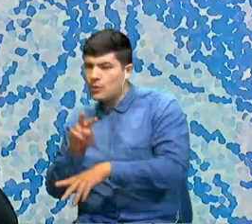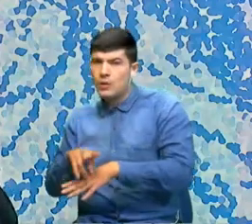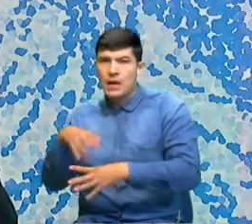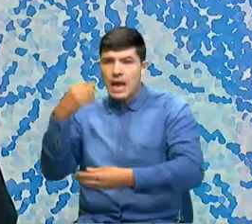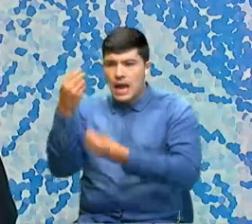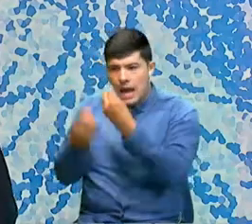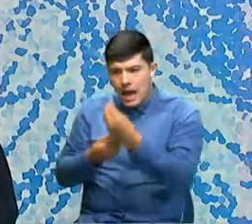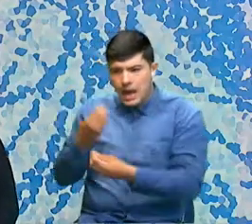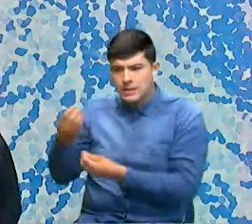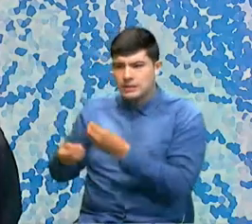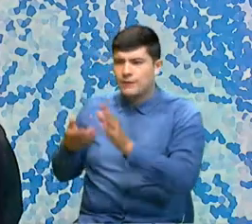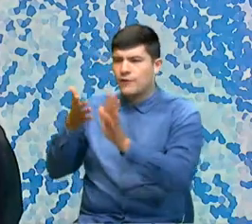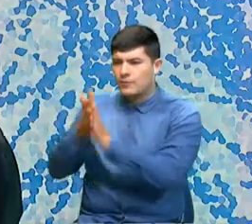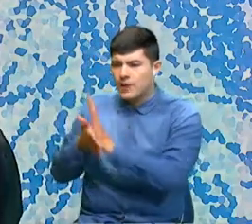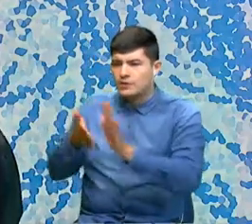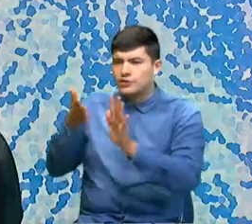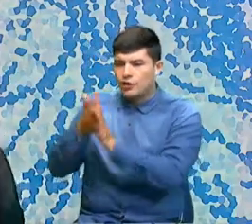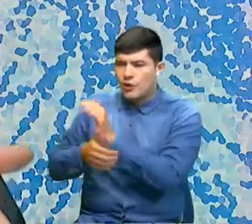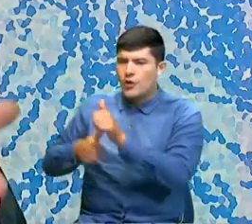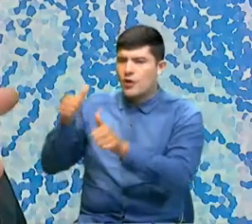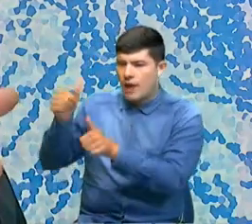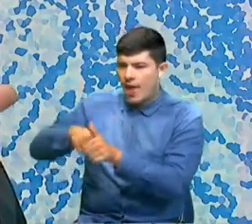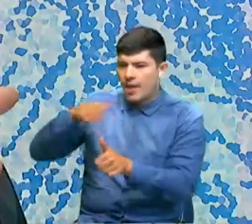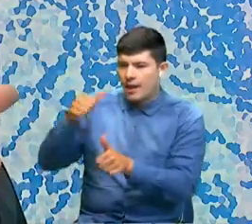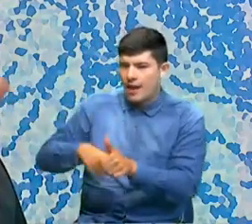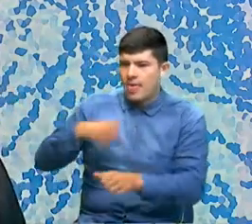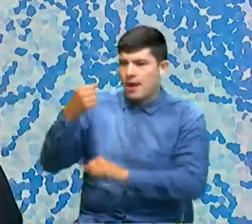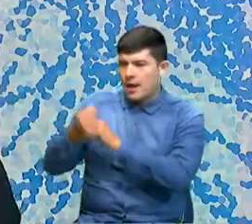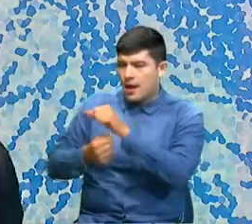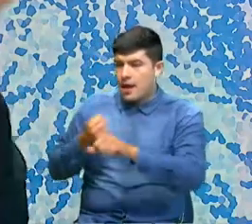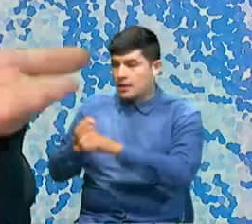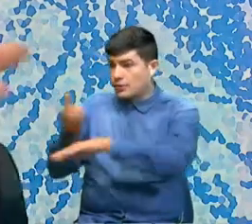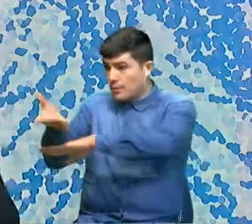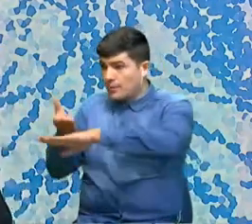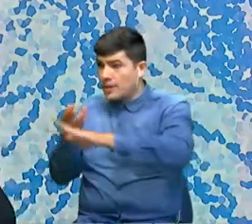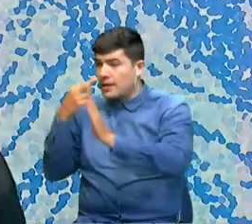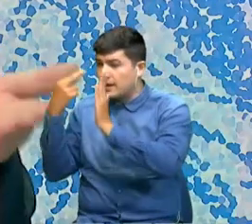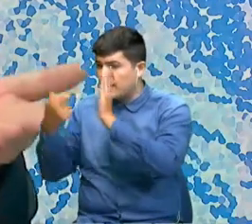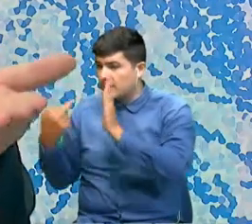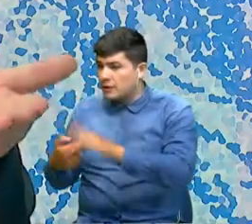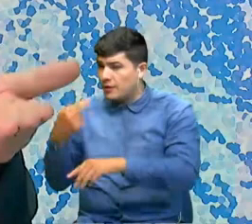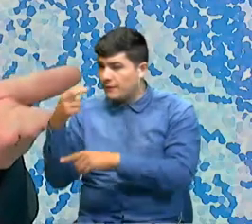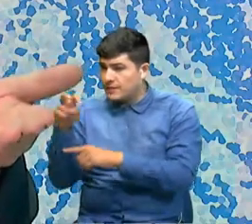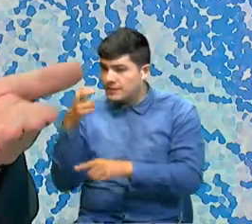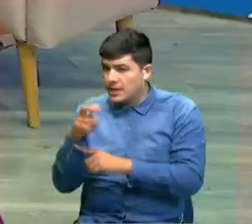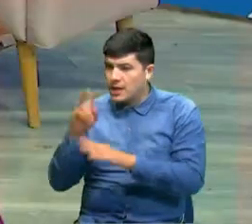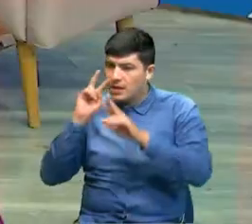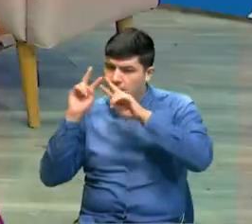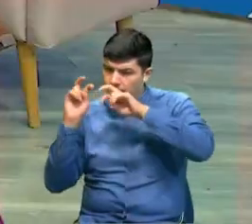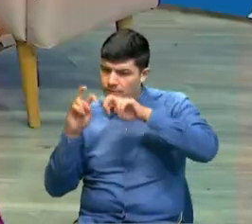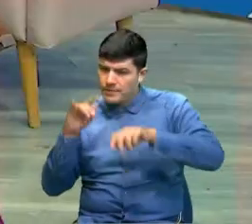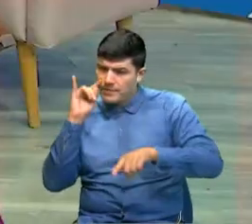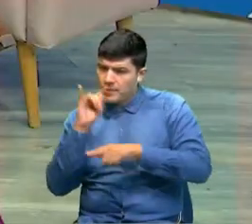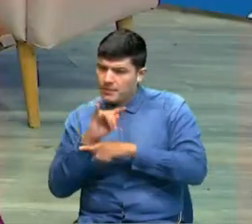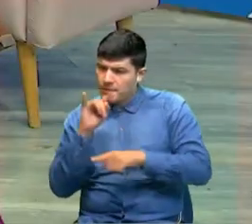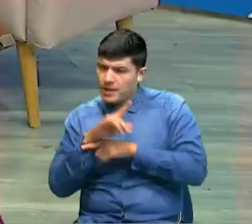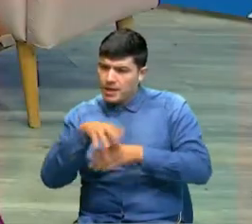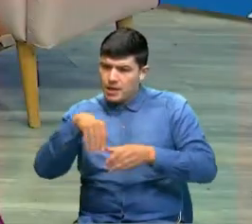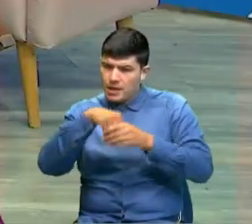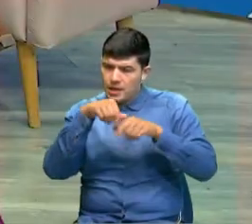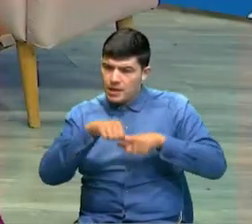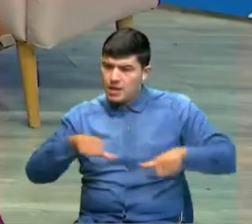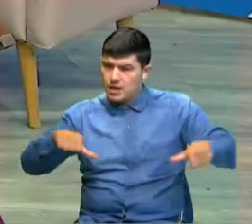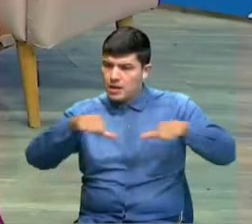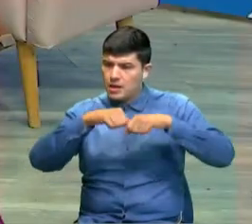haciendo una rendición de cuentas, exigiendo al revisor fiscal que genera un control dentro de la copropiedad. Si usted